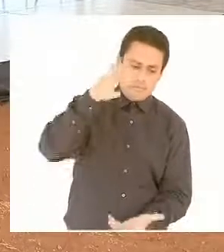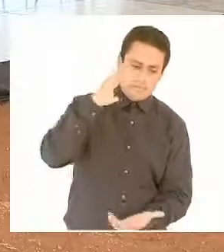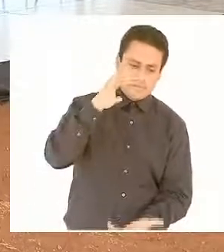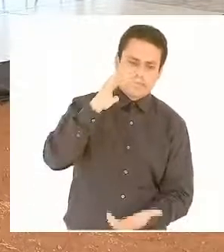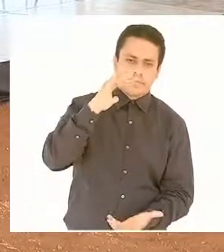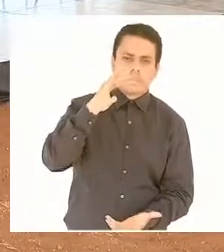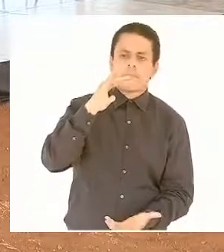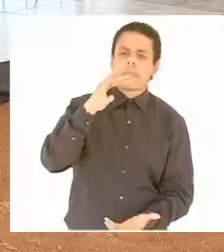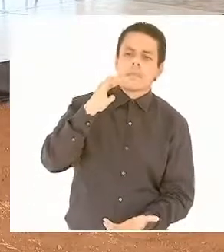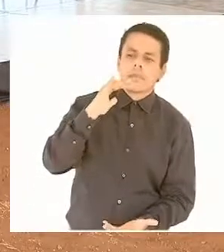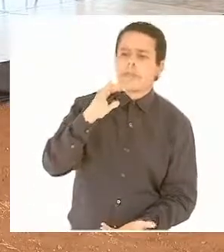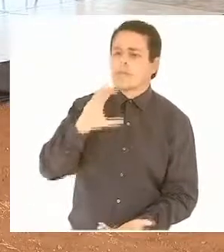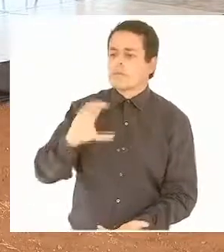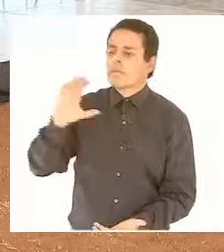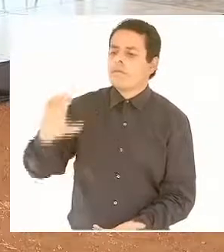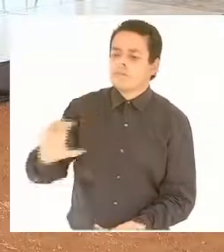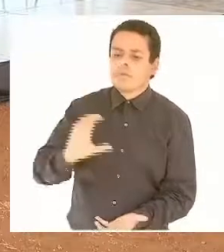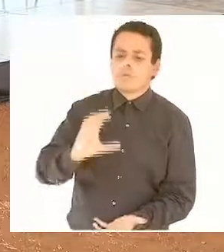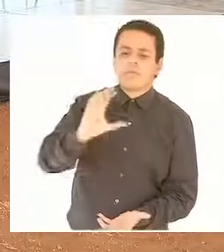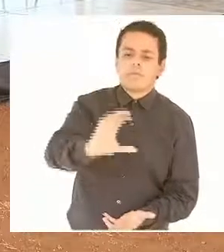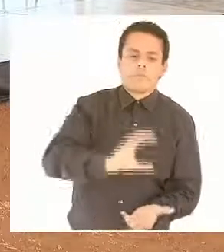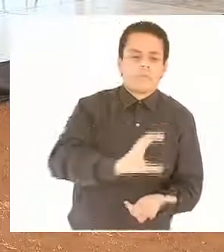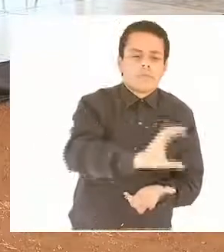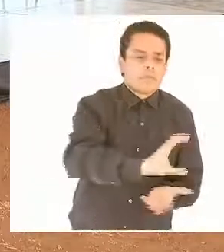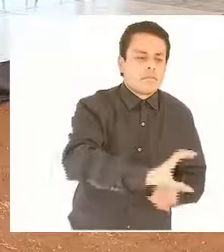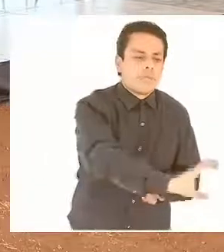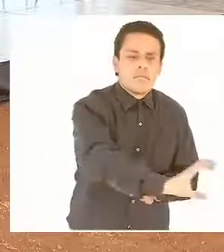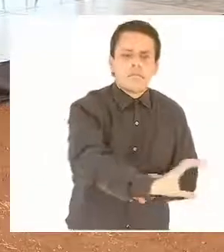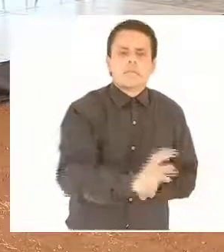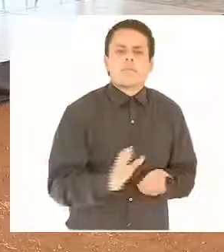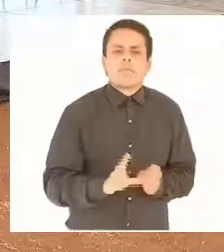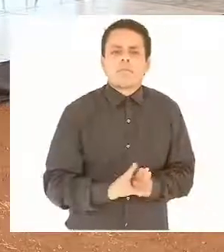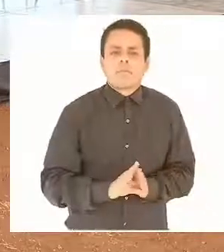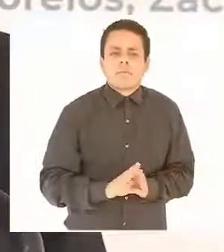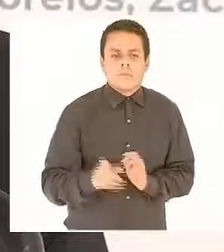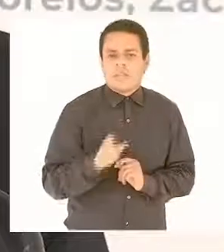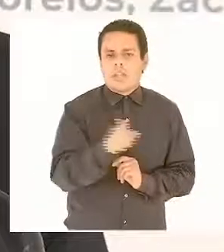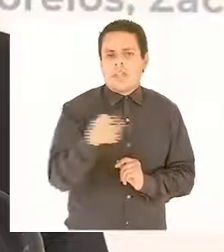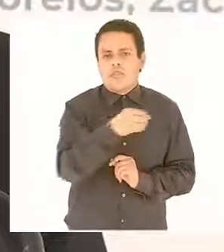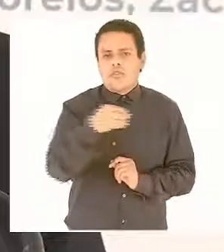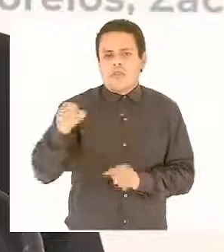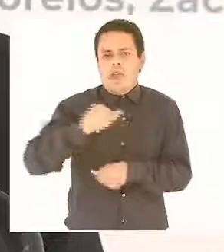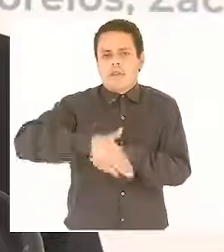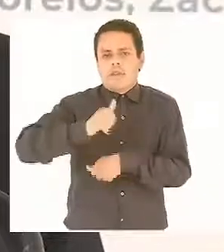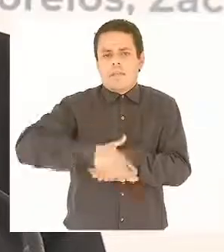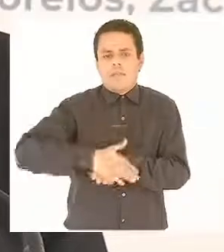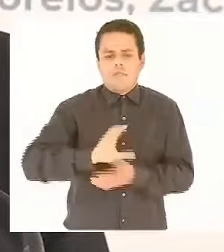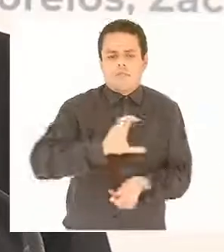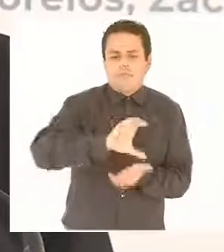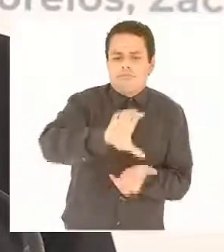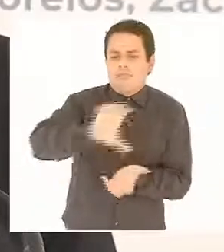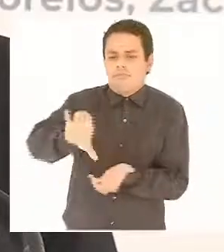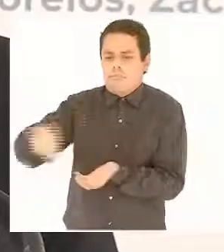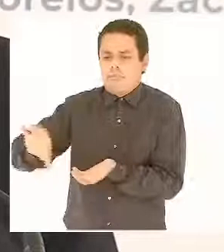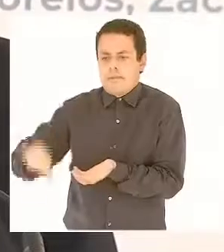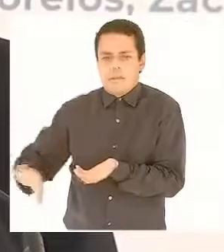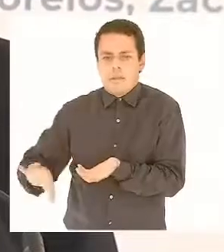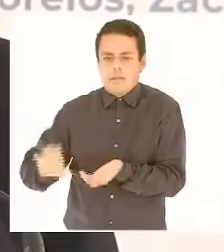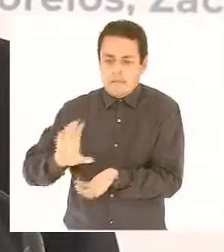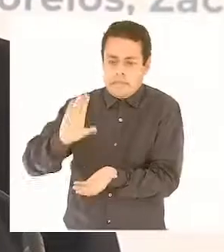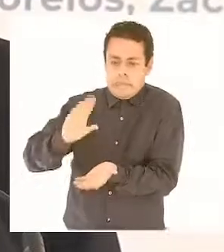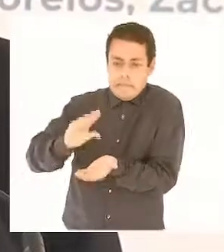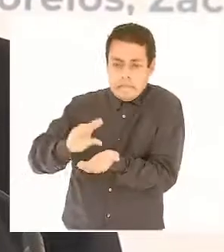se quedaba básicamente en las estructuras administrativas y era muy